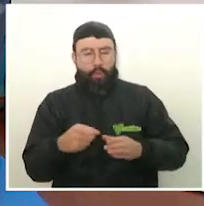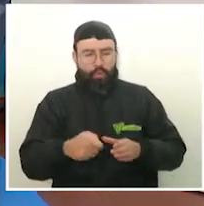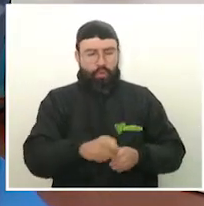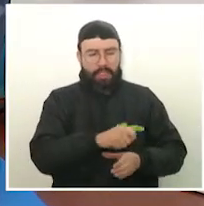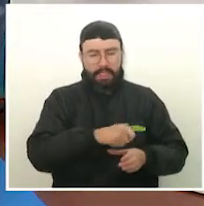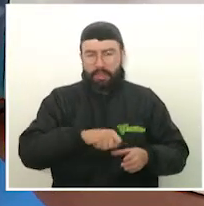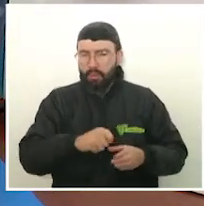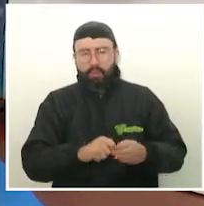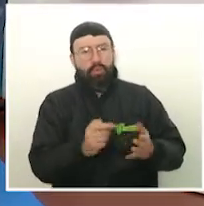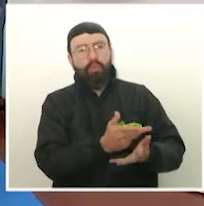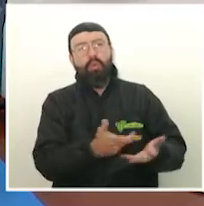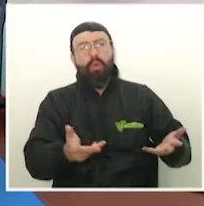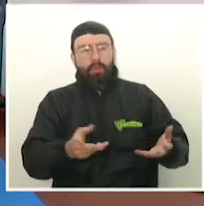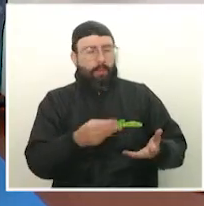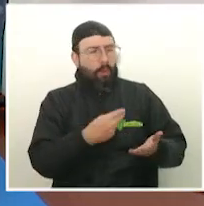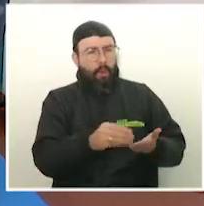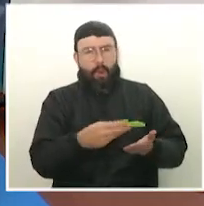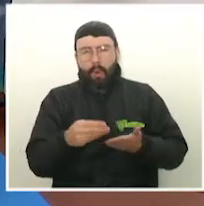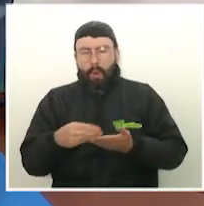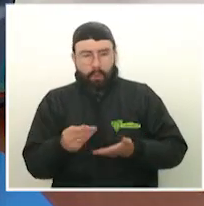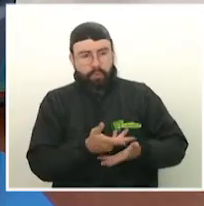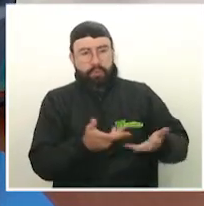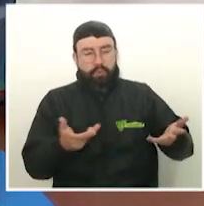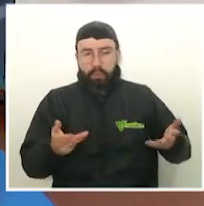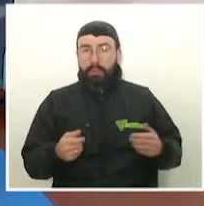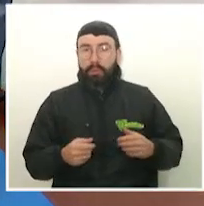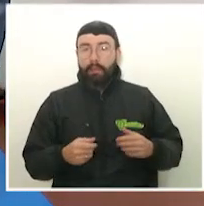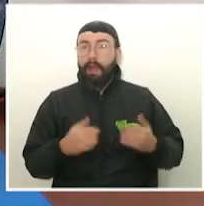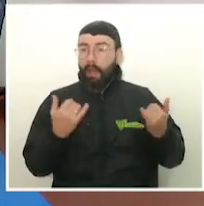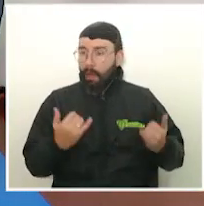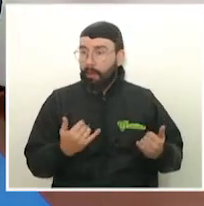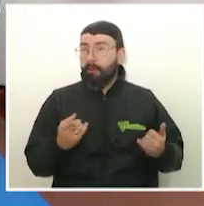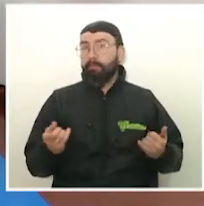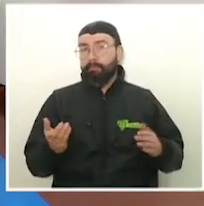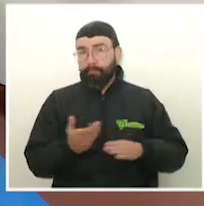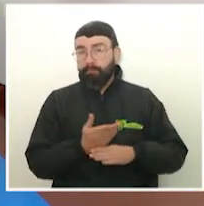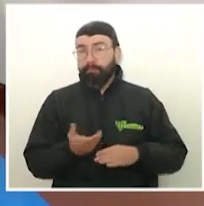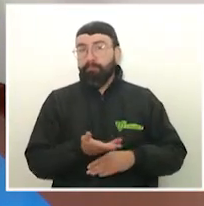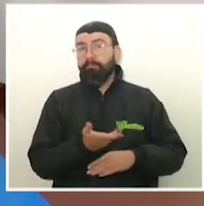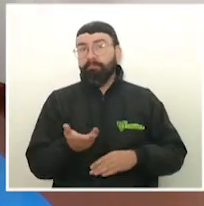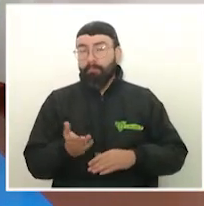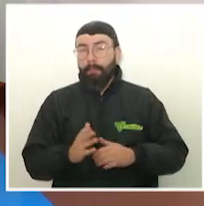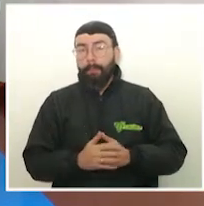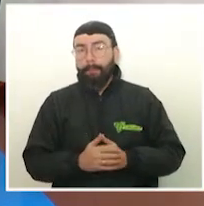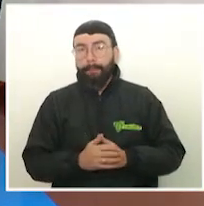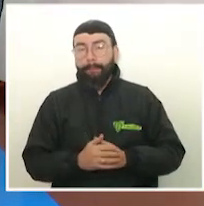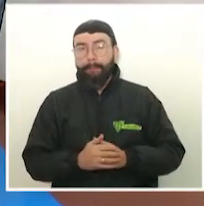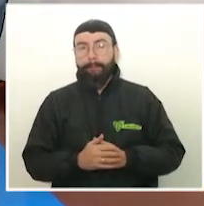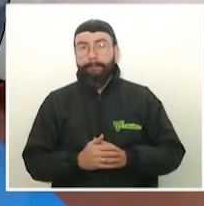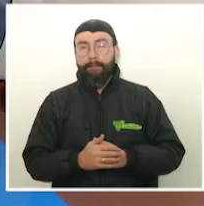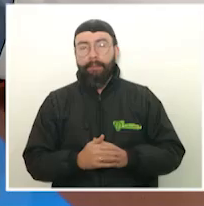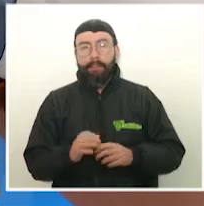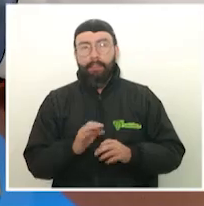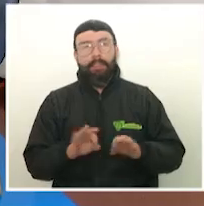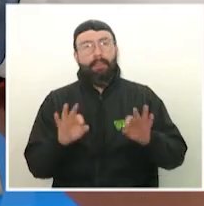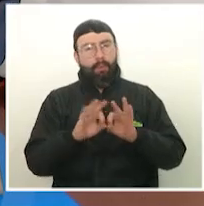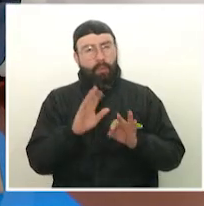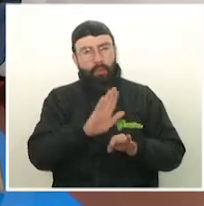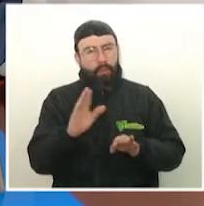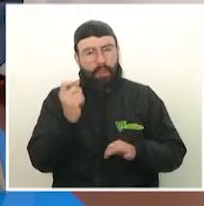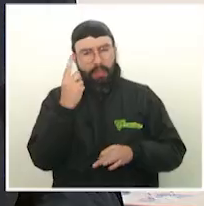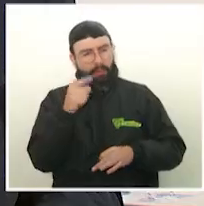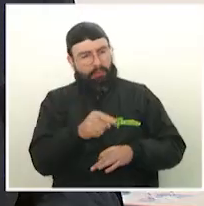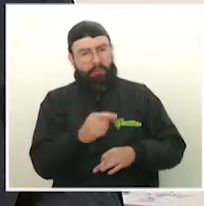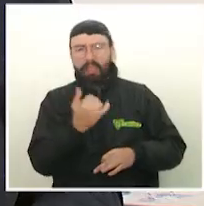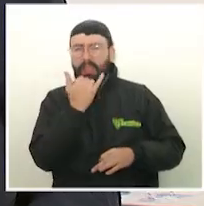empacados. Y estamos viendo los resultados hoy en día de esto. Bueno, es importante que ustedes entiendan qué es lo que pasa